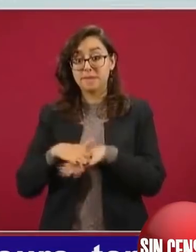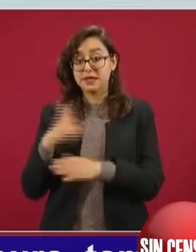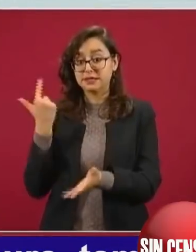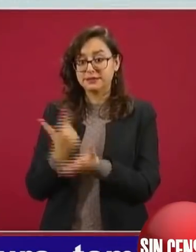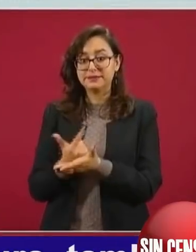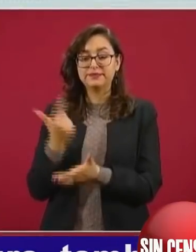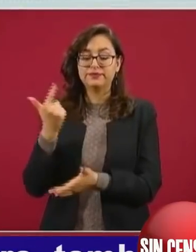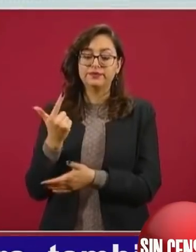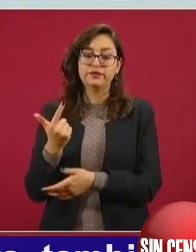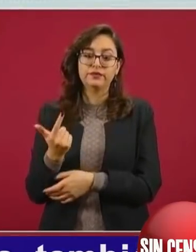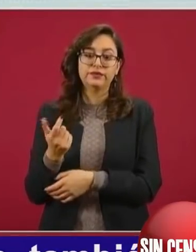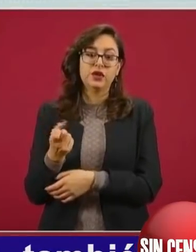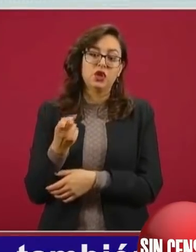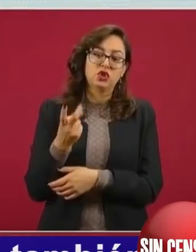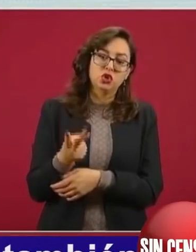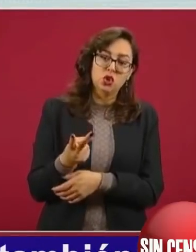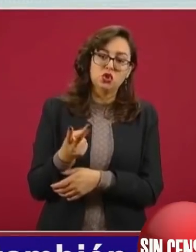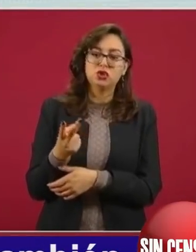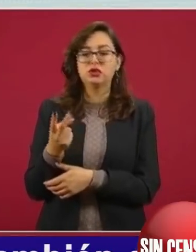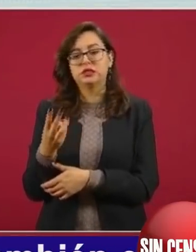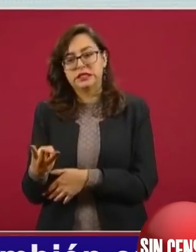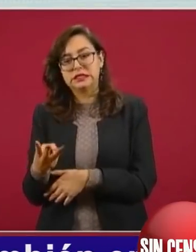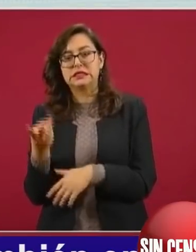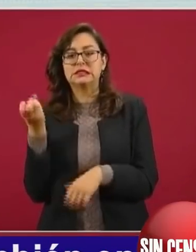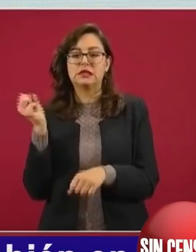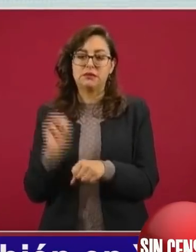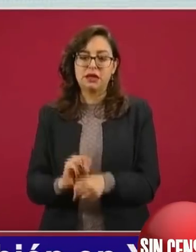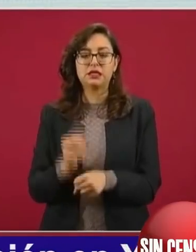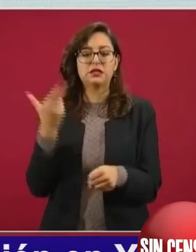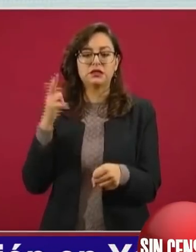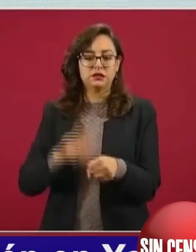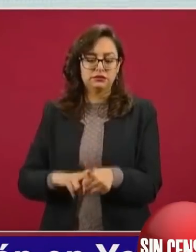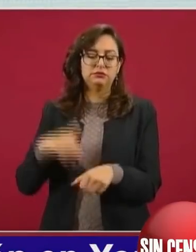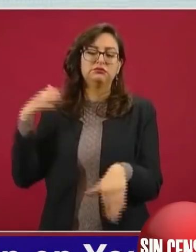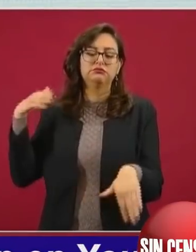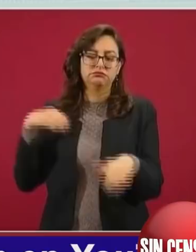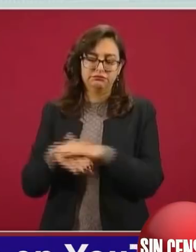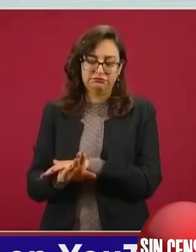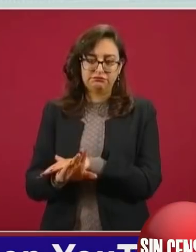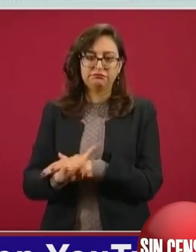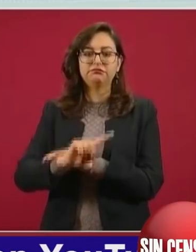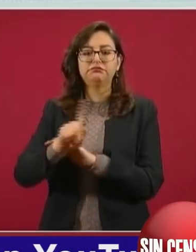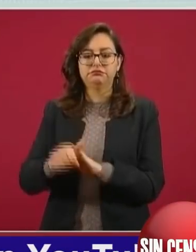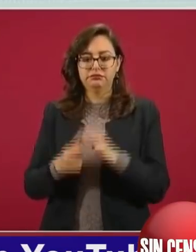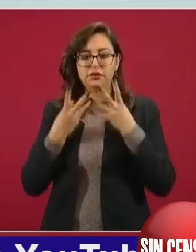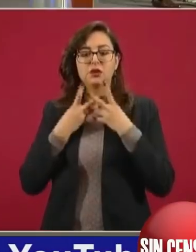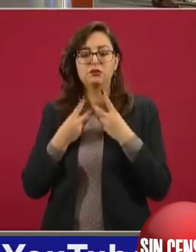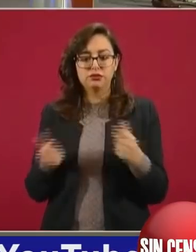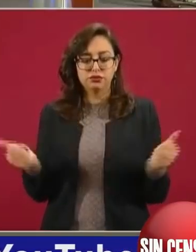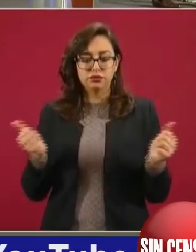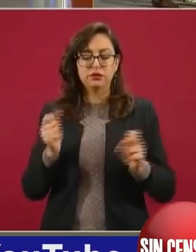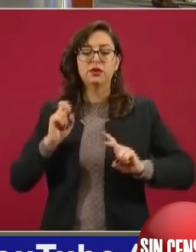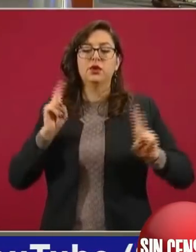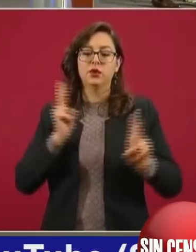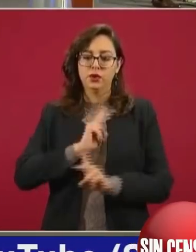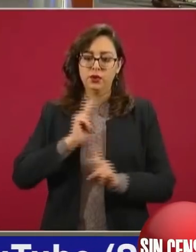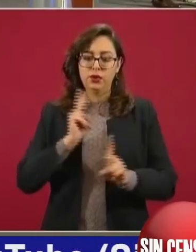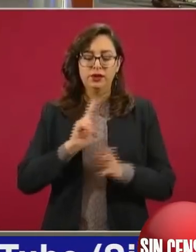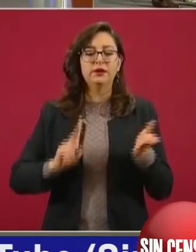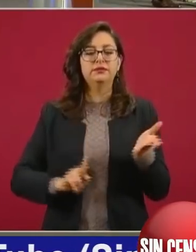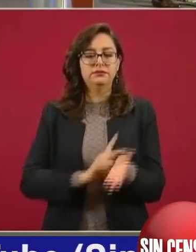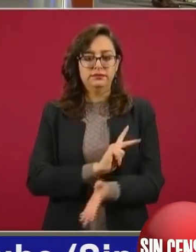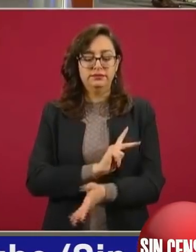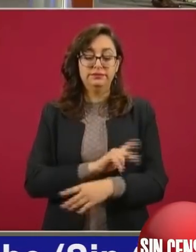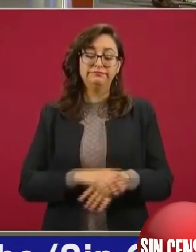promedio 2.2 semanas en hospitalización hasta que se recuperan de su condición pulmonar. Desafortunadamente, por